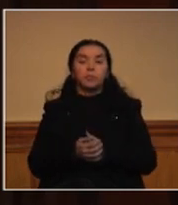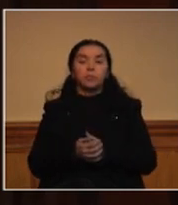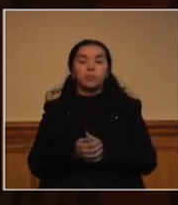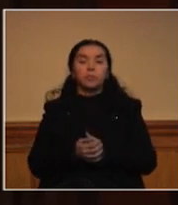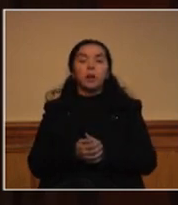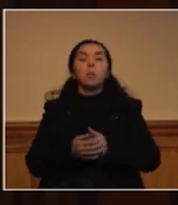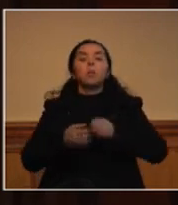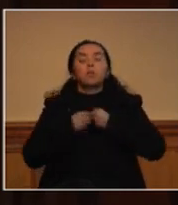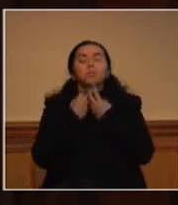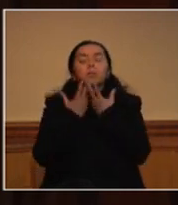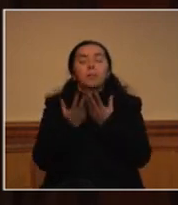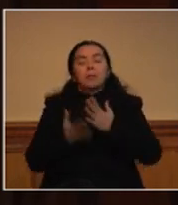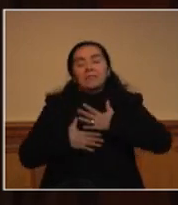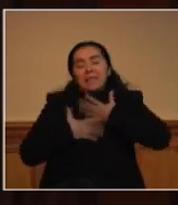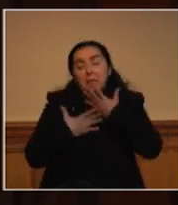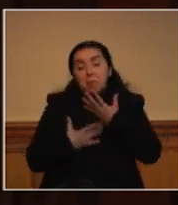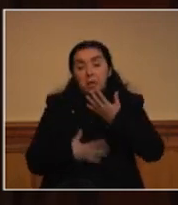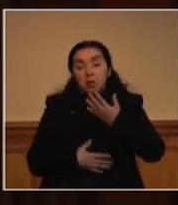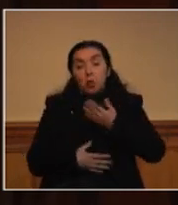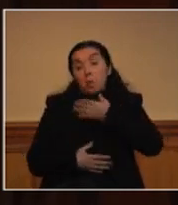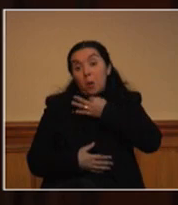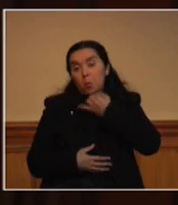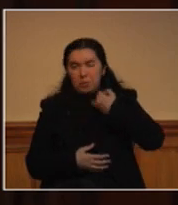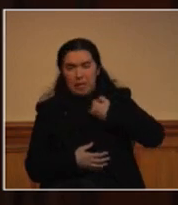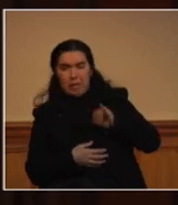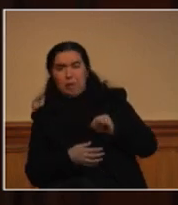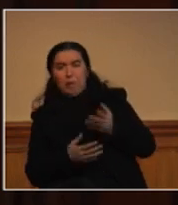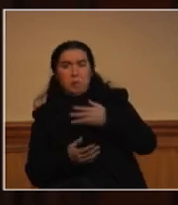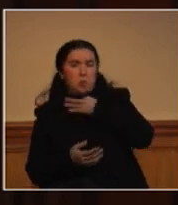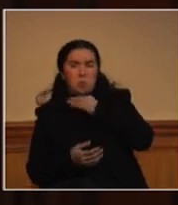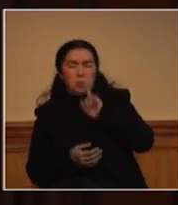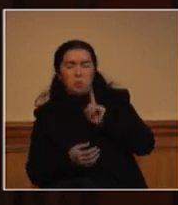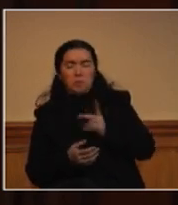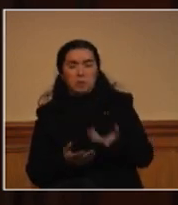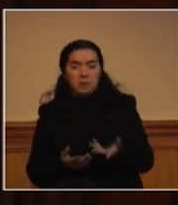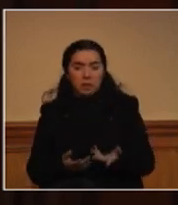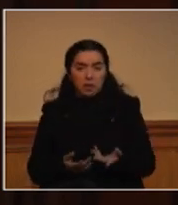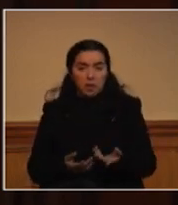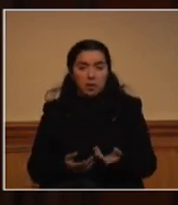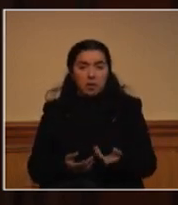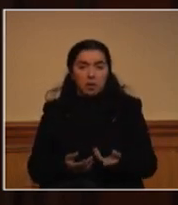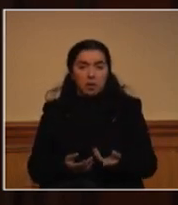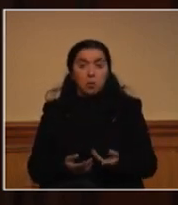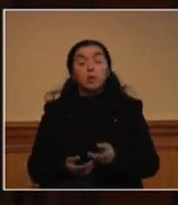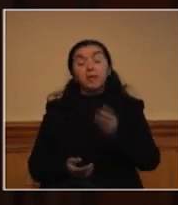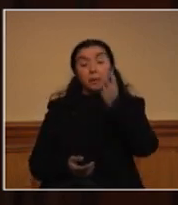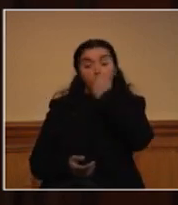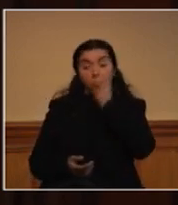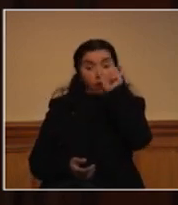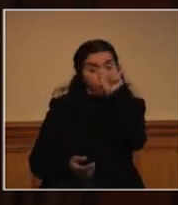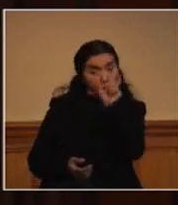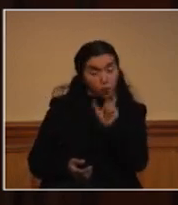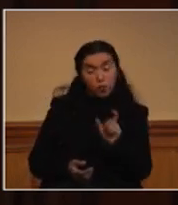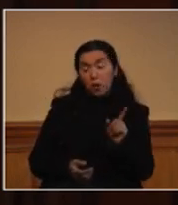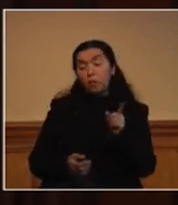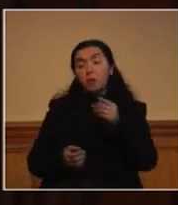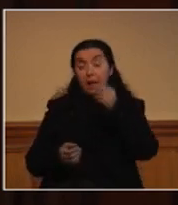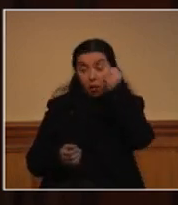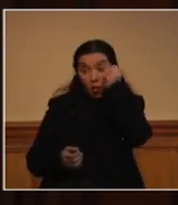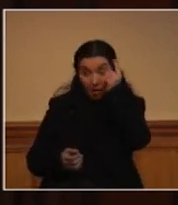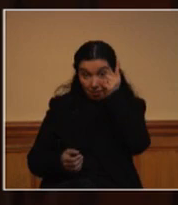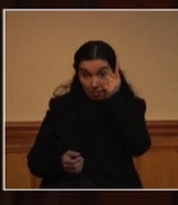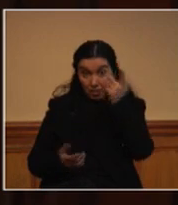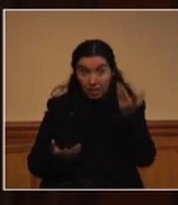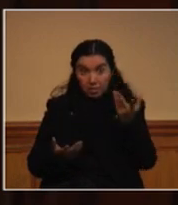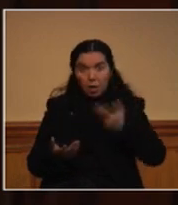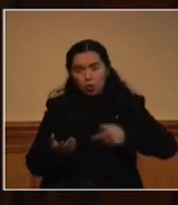expresar sentimientos, me ha gustado, no me ha gustado. Pueden expresar la comprensión sobre el vocabulario al final. Todo esto en